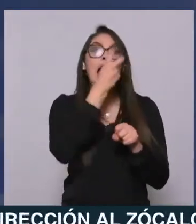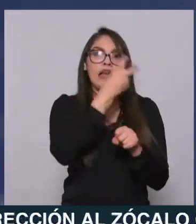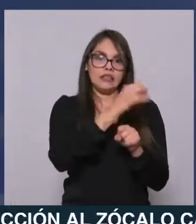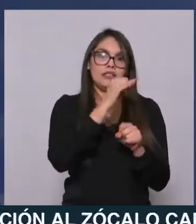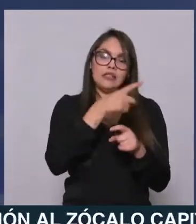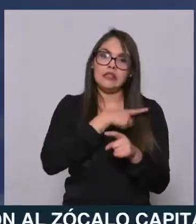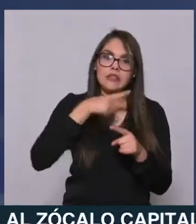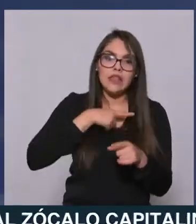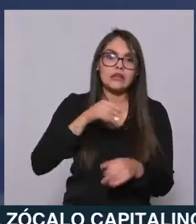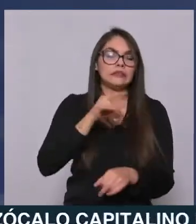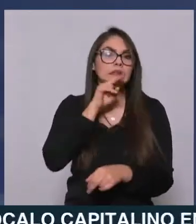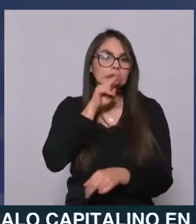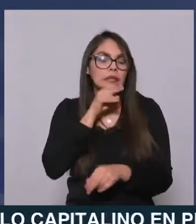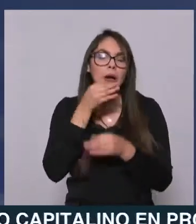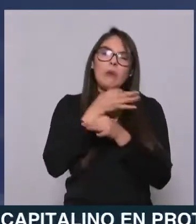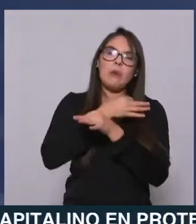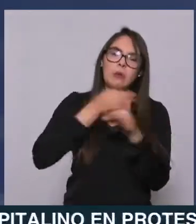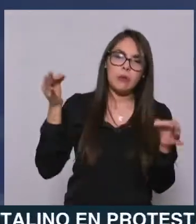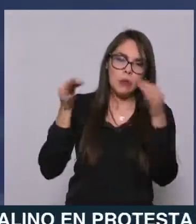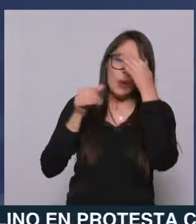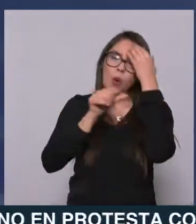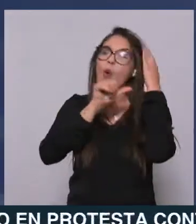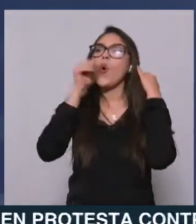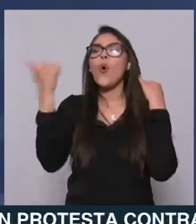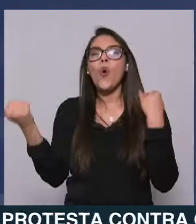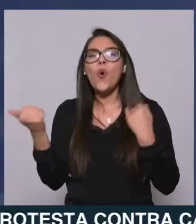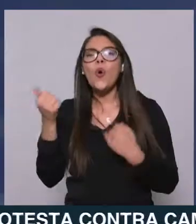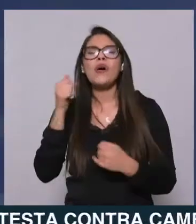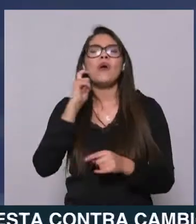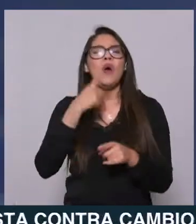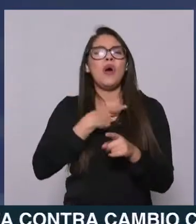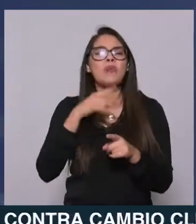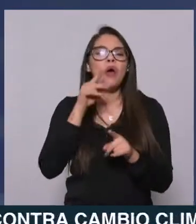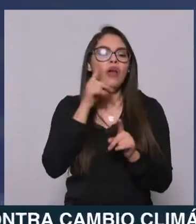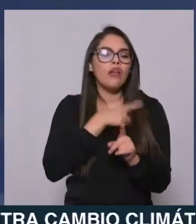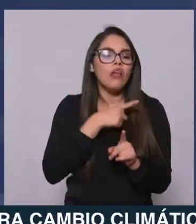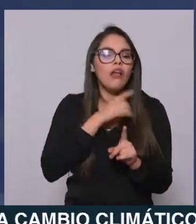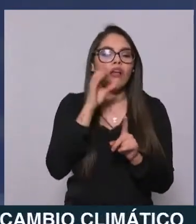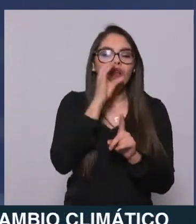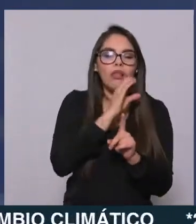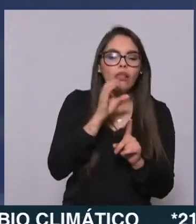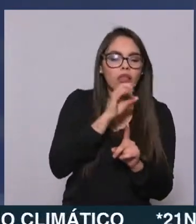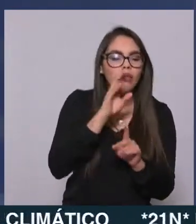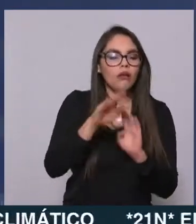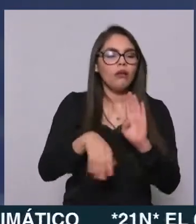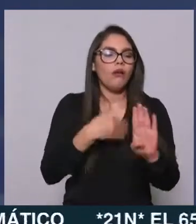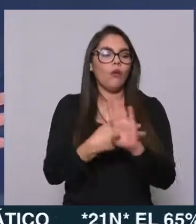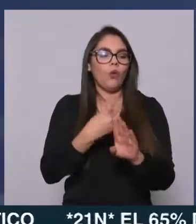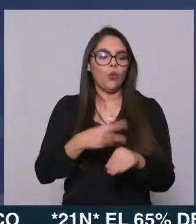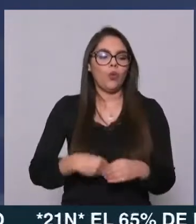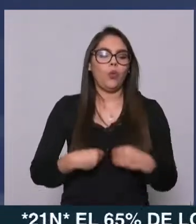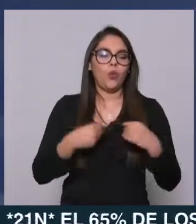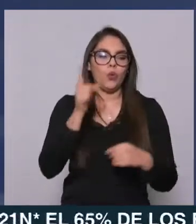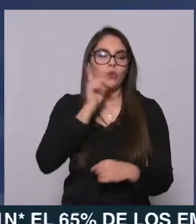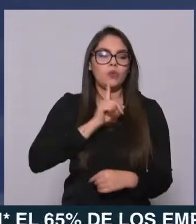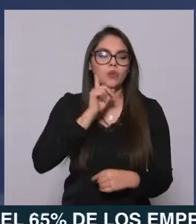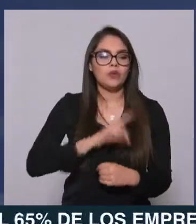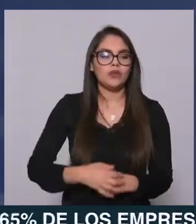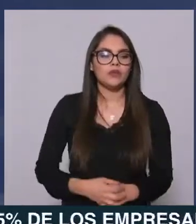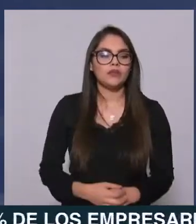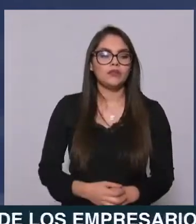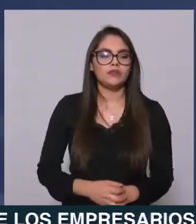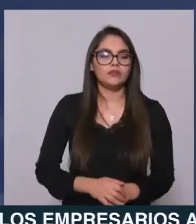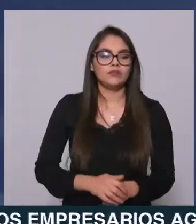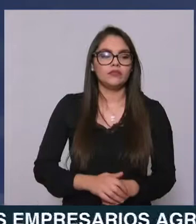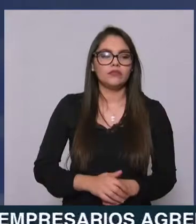noticias. Lo otro es alimentar una cultura del morbo, una cultura que criminaliza la vida de las mujeres. No veo